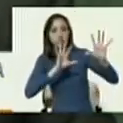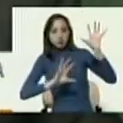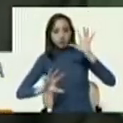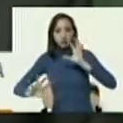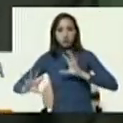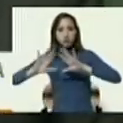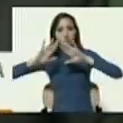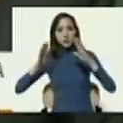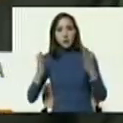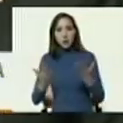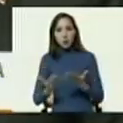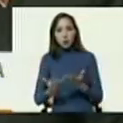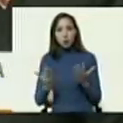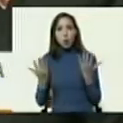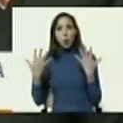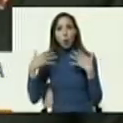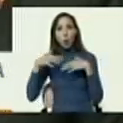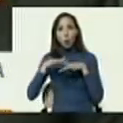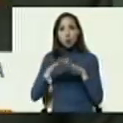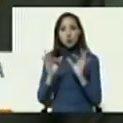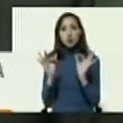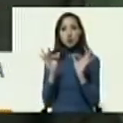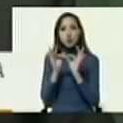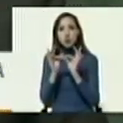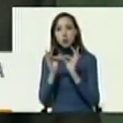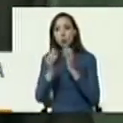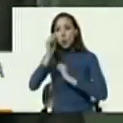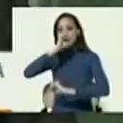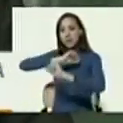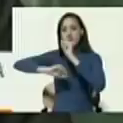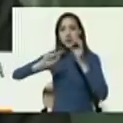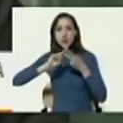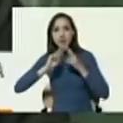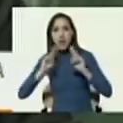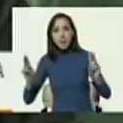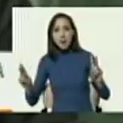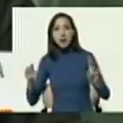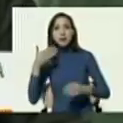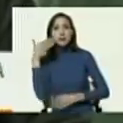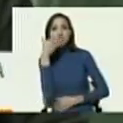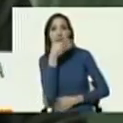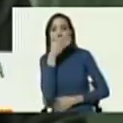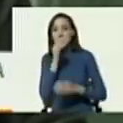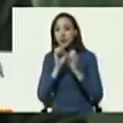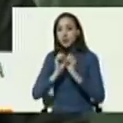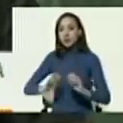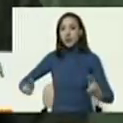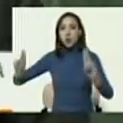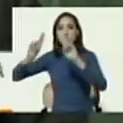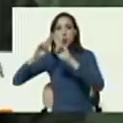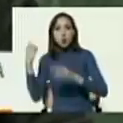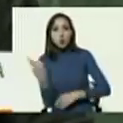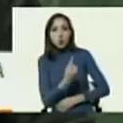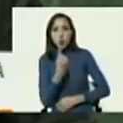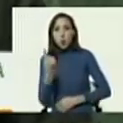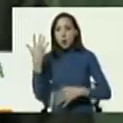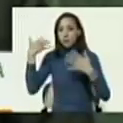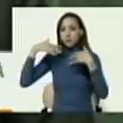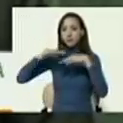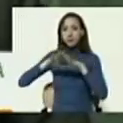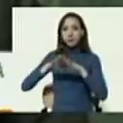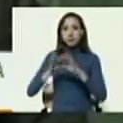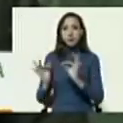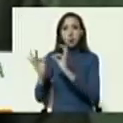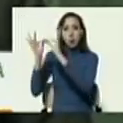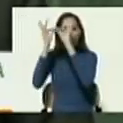mundo, unidos en defensa de la paz y de la Carta de las Naciones Unidas, solo unidos, siempre